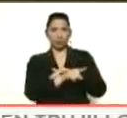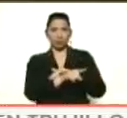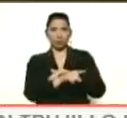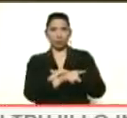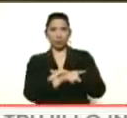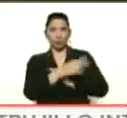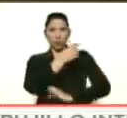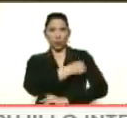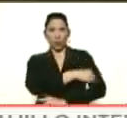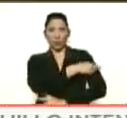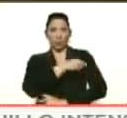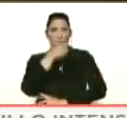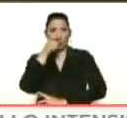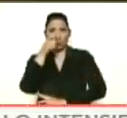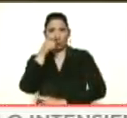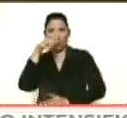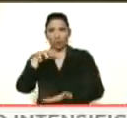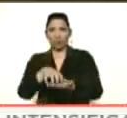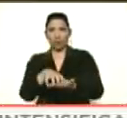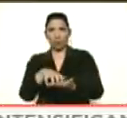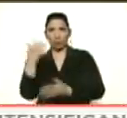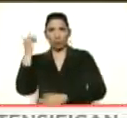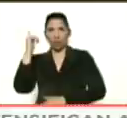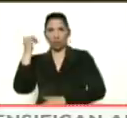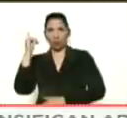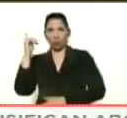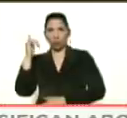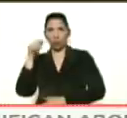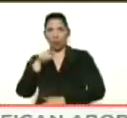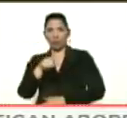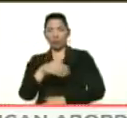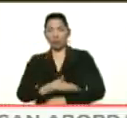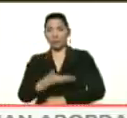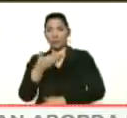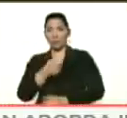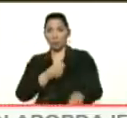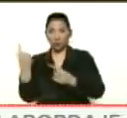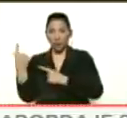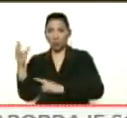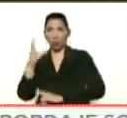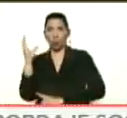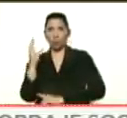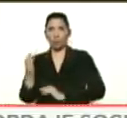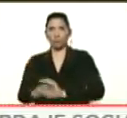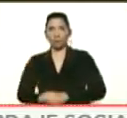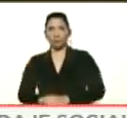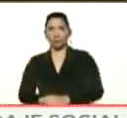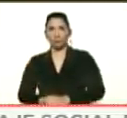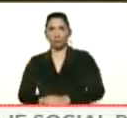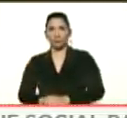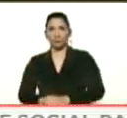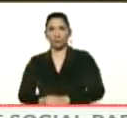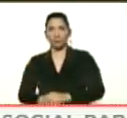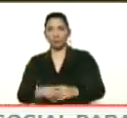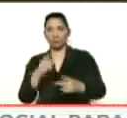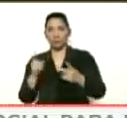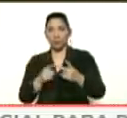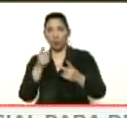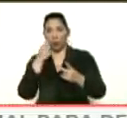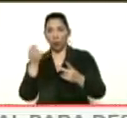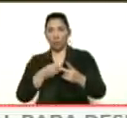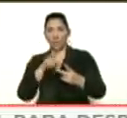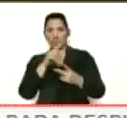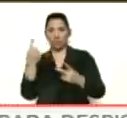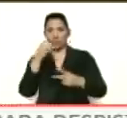un hospital Centinela en el estado Yaracuy. Es un caso importado de Colombia. Luego tenemos un masculino de